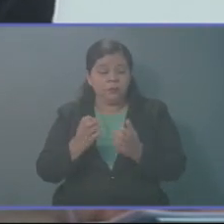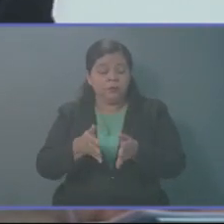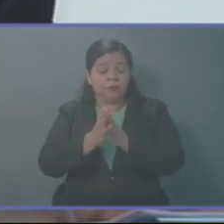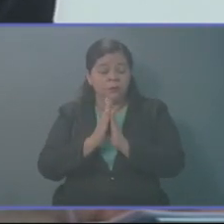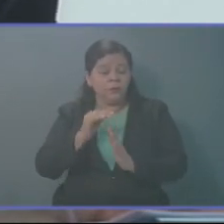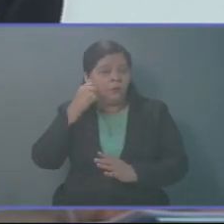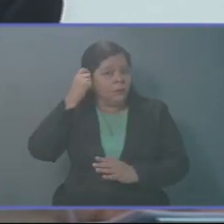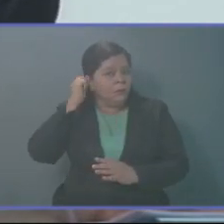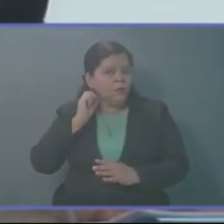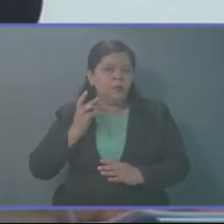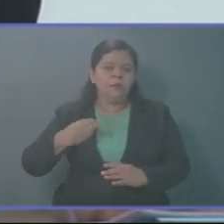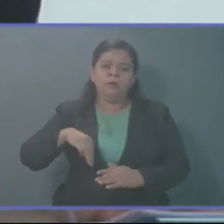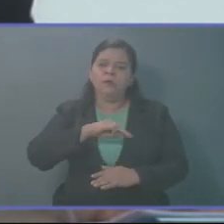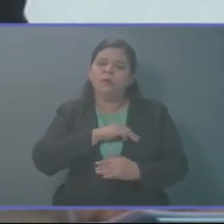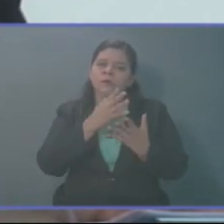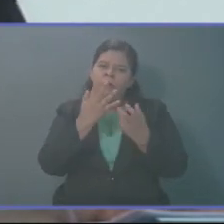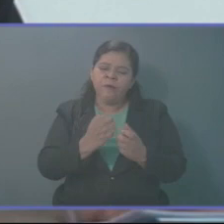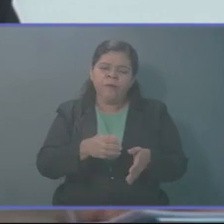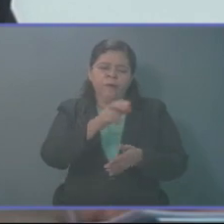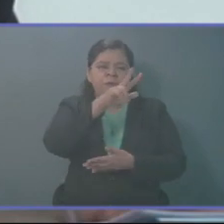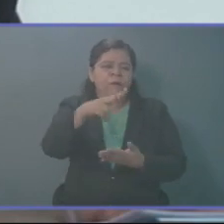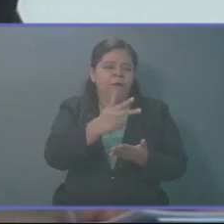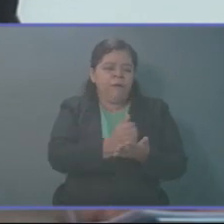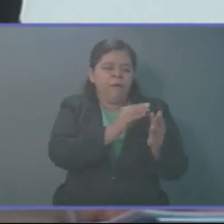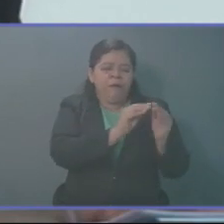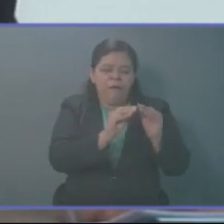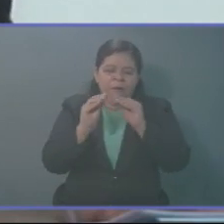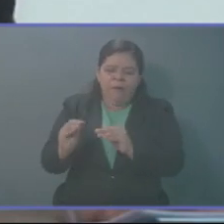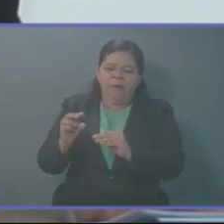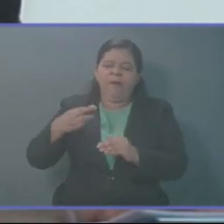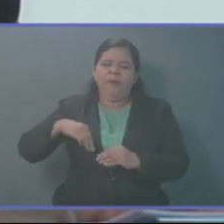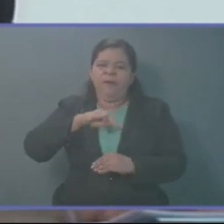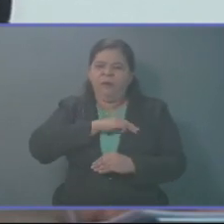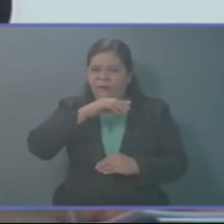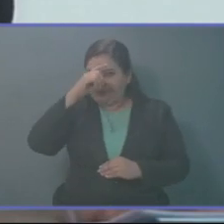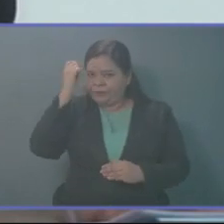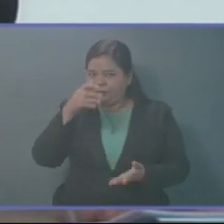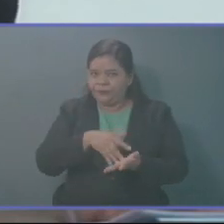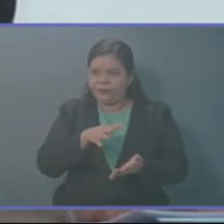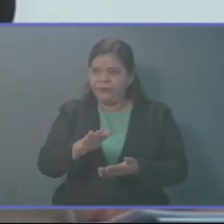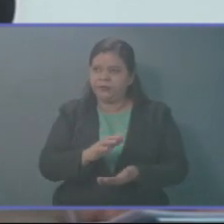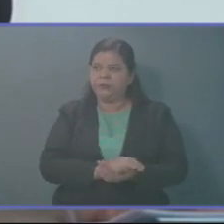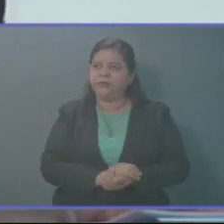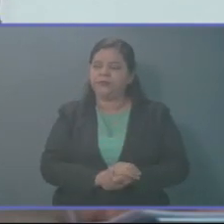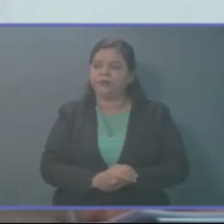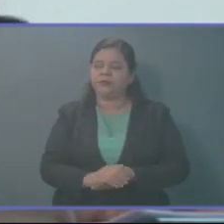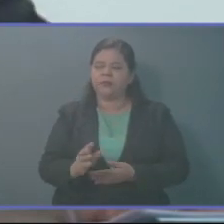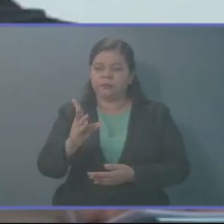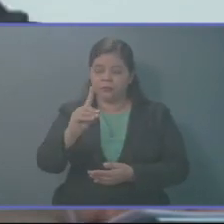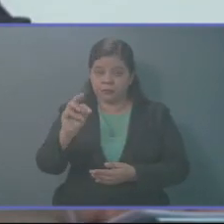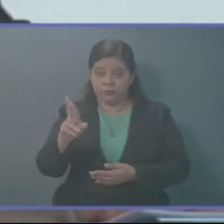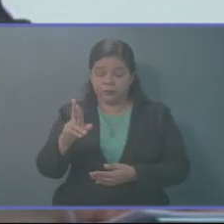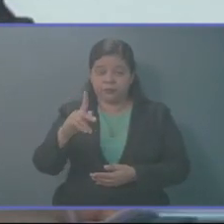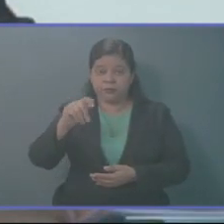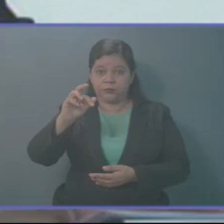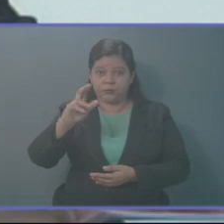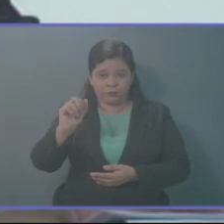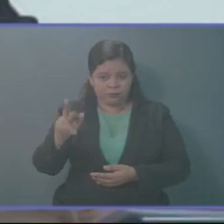esta reforma es que Hacienda directamente se lo transfiera al Ministerio de Obras Públicas. Doctor